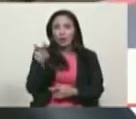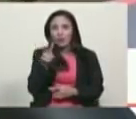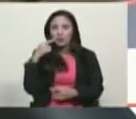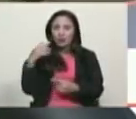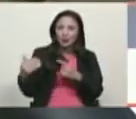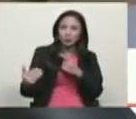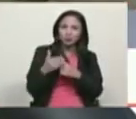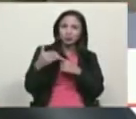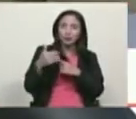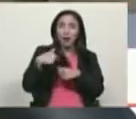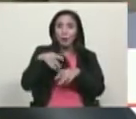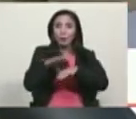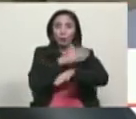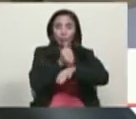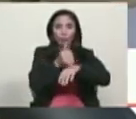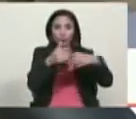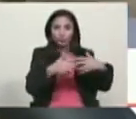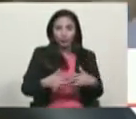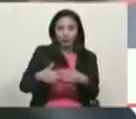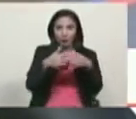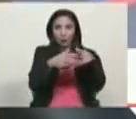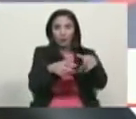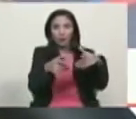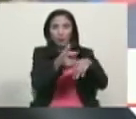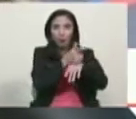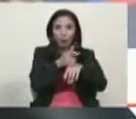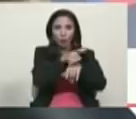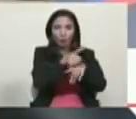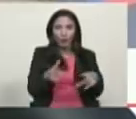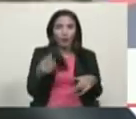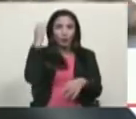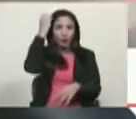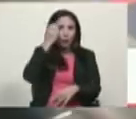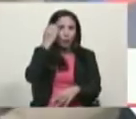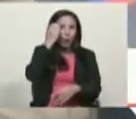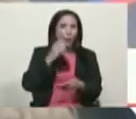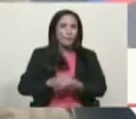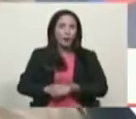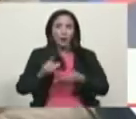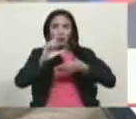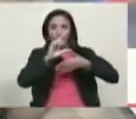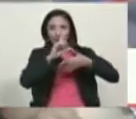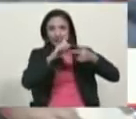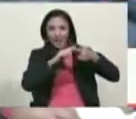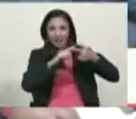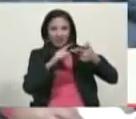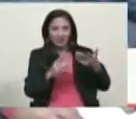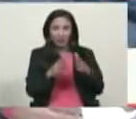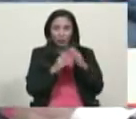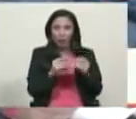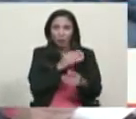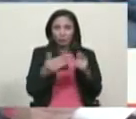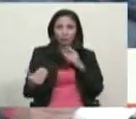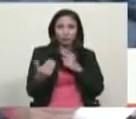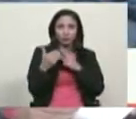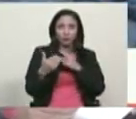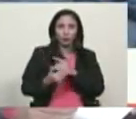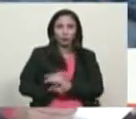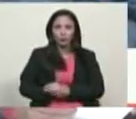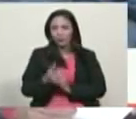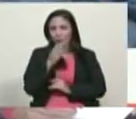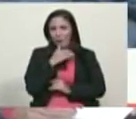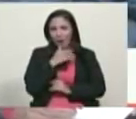del imperialismo norteamericano y los gobiernos satélites de Europa, de América Latina. No ha